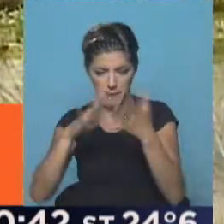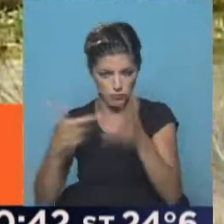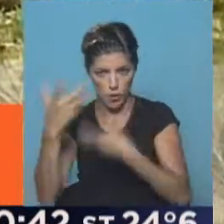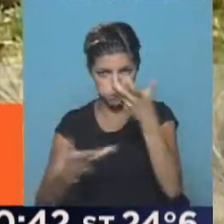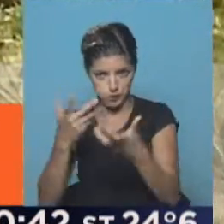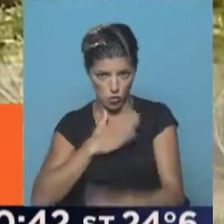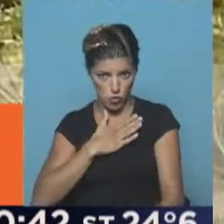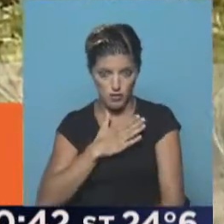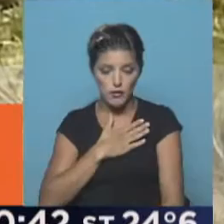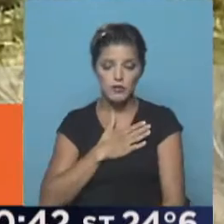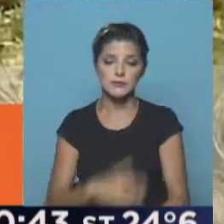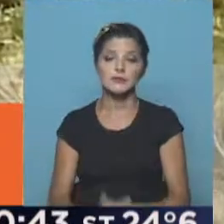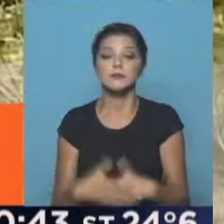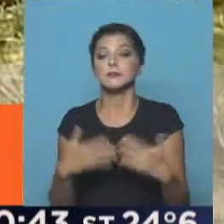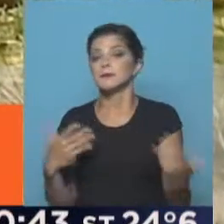todo,